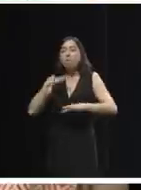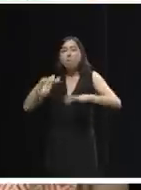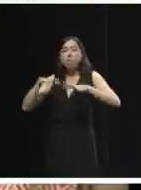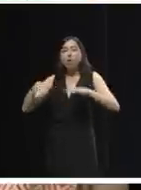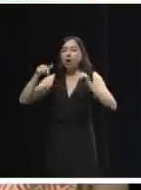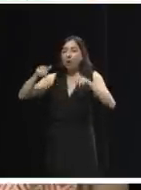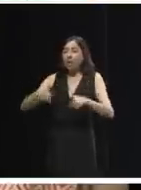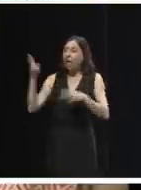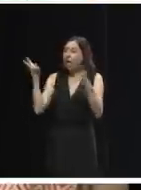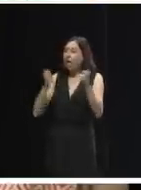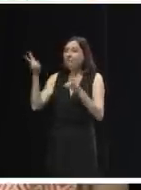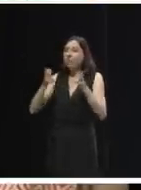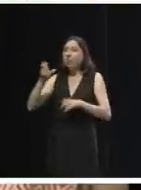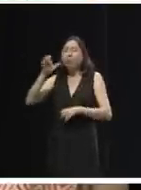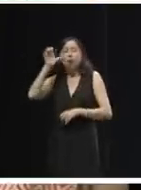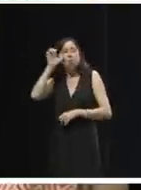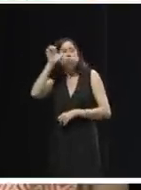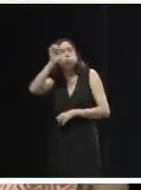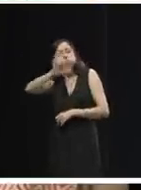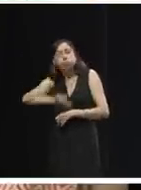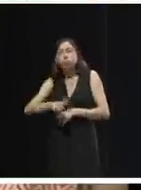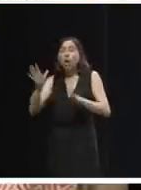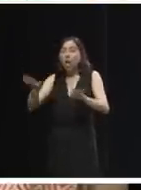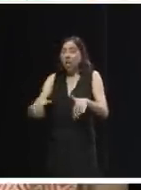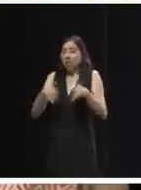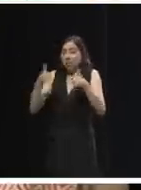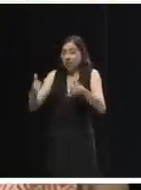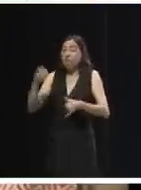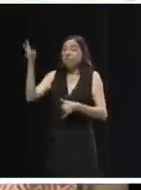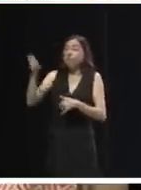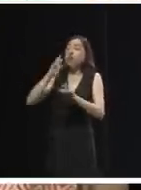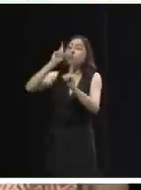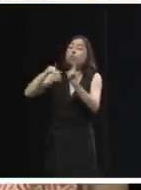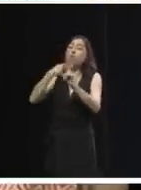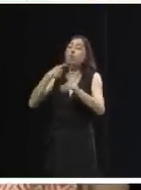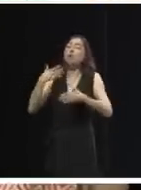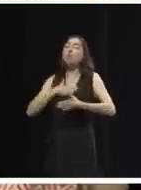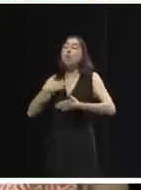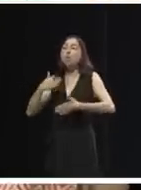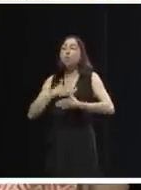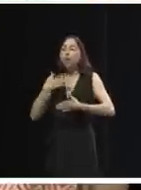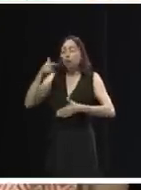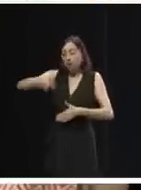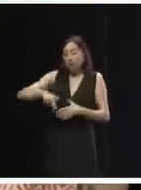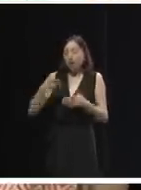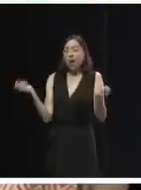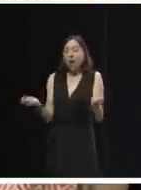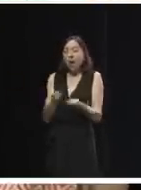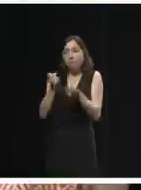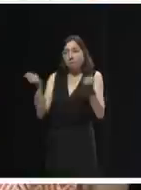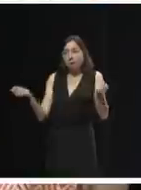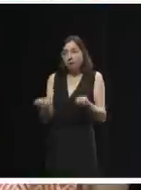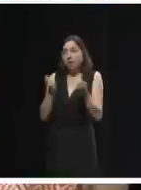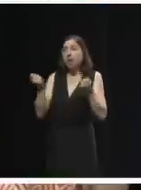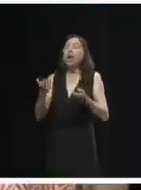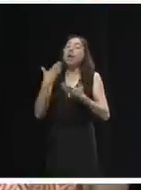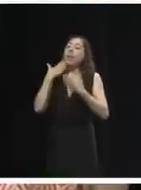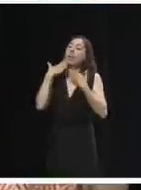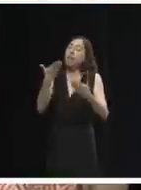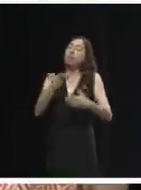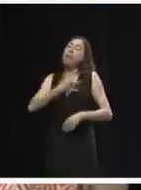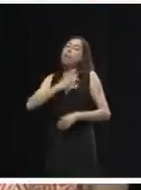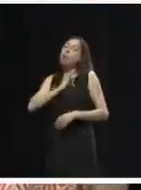que han venido a escuchar a Yolanda, que han venido a sumarse al voluntariado que se ha comprometido en esta campaña, gracias de